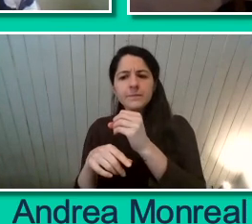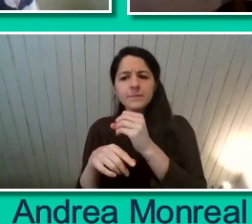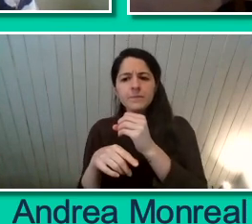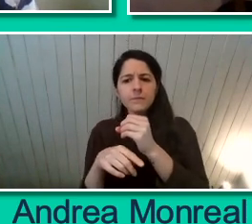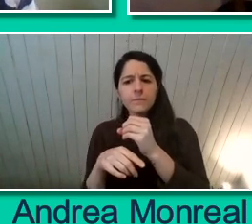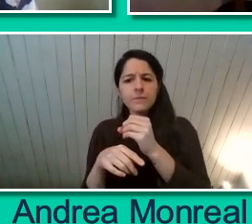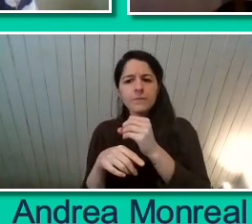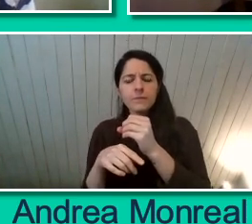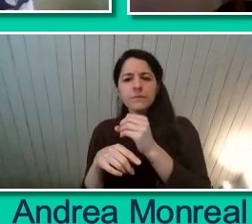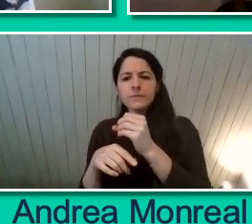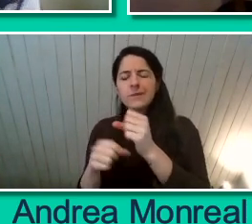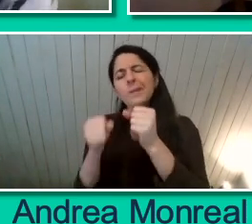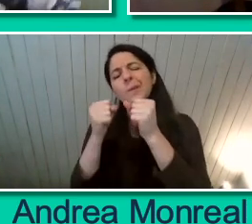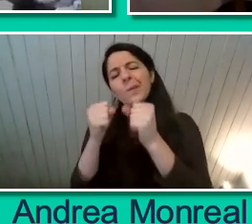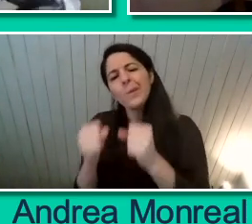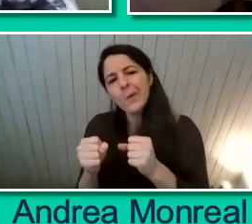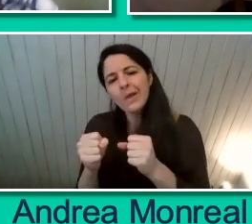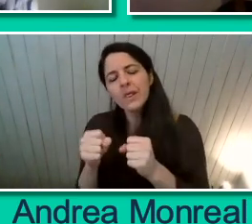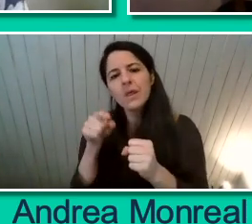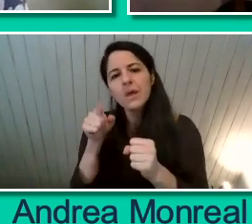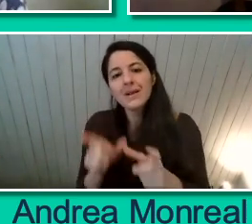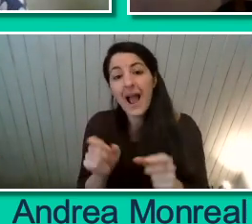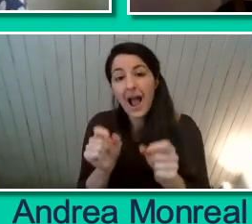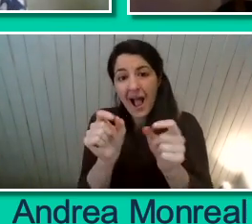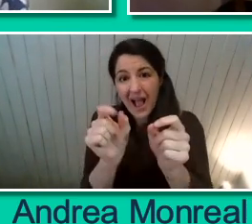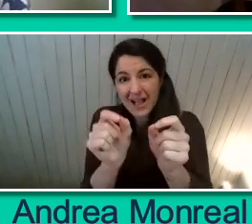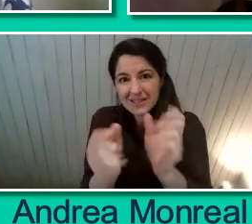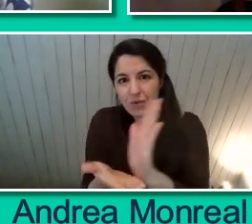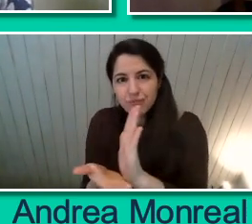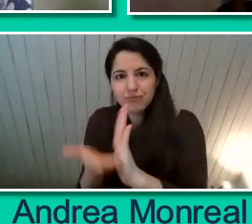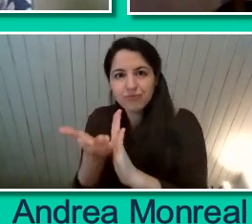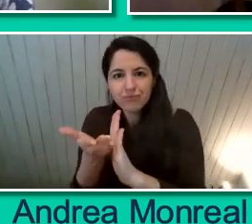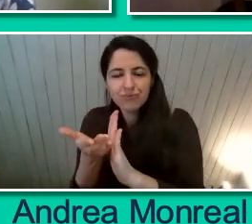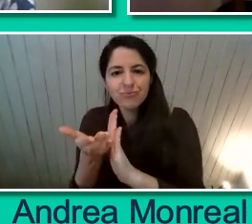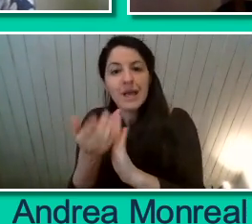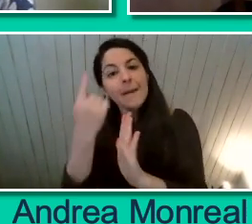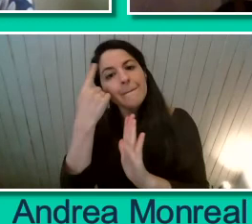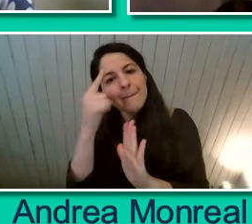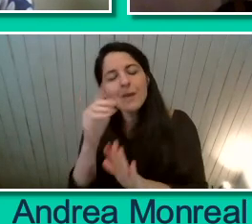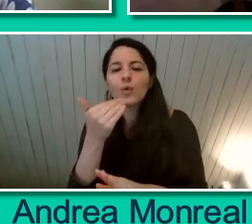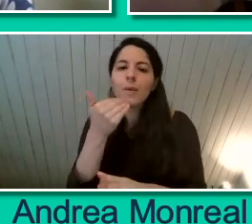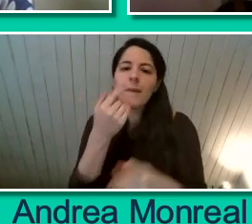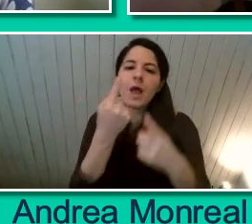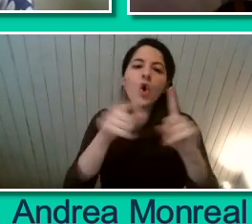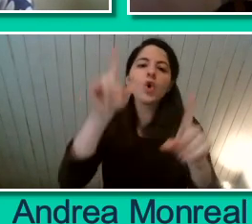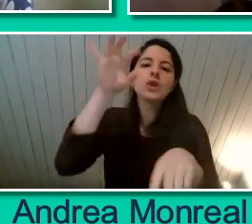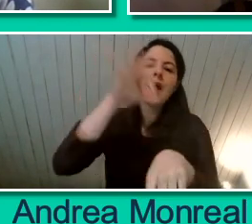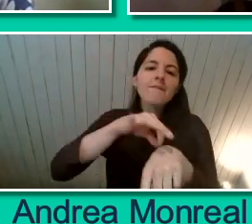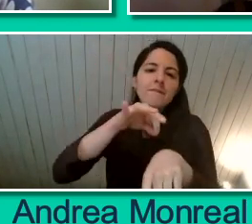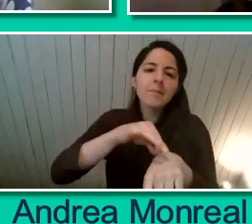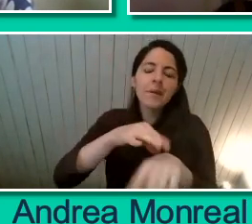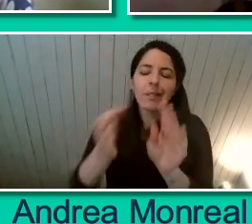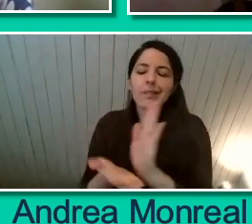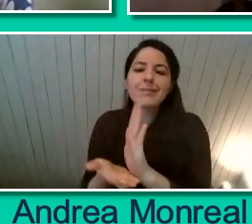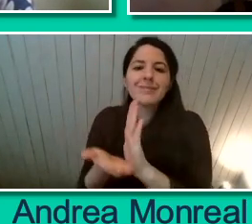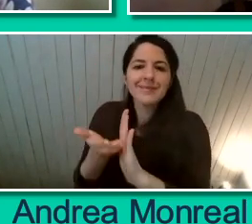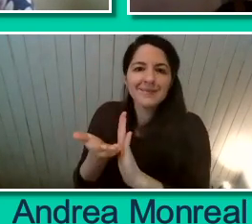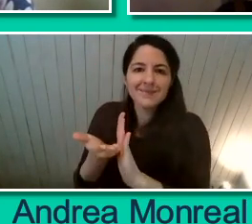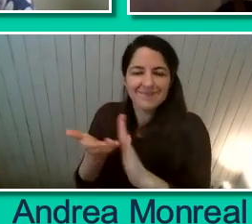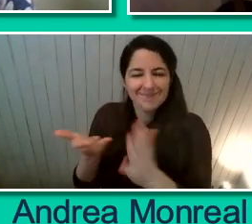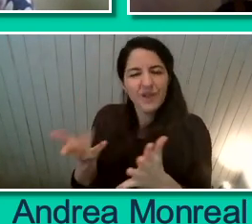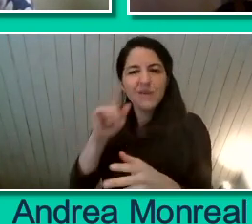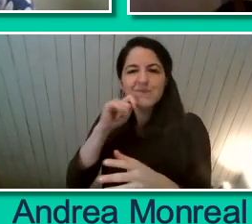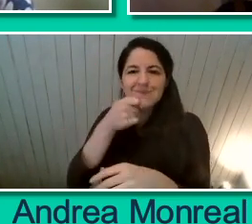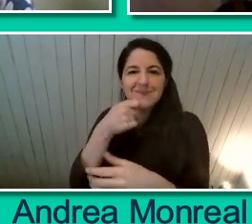aumentarse esta sustancia por otras condiciones de la próstata, así que si una persona presenta también el